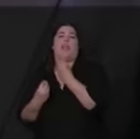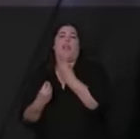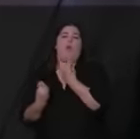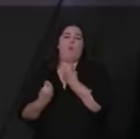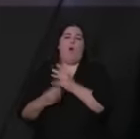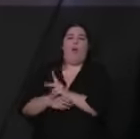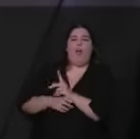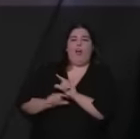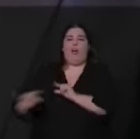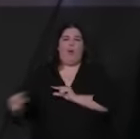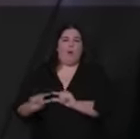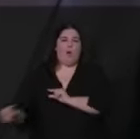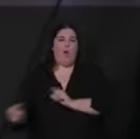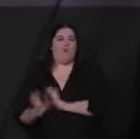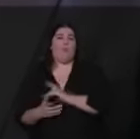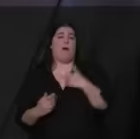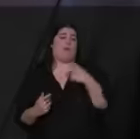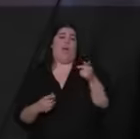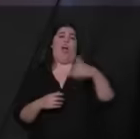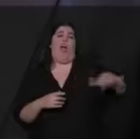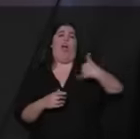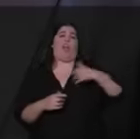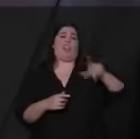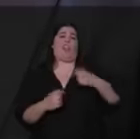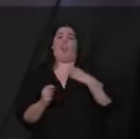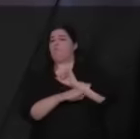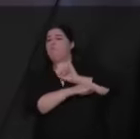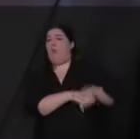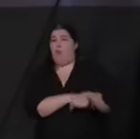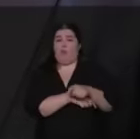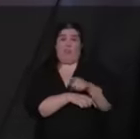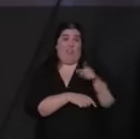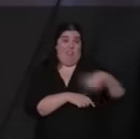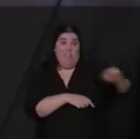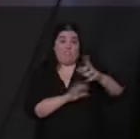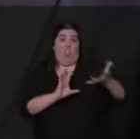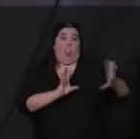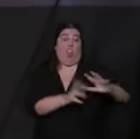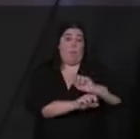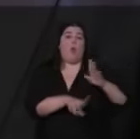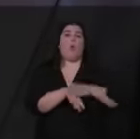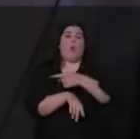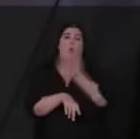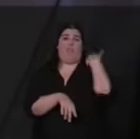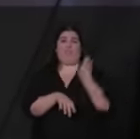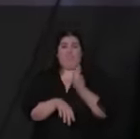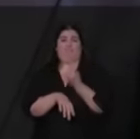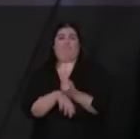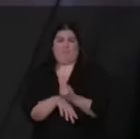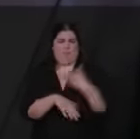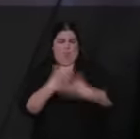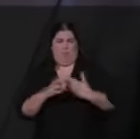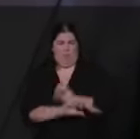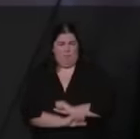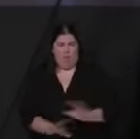espalda de los argentinos de bien, que son a los que cada día le va peor desde que estás aplicando en Argentina el mismo sistema que decís vos, porque se aplica en